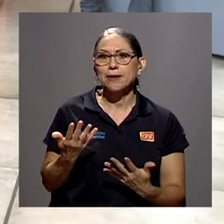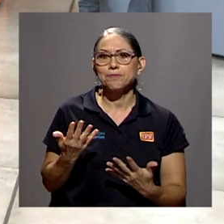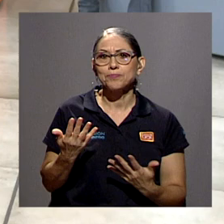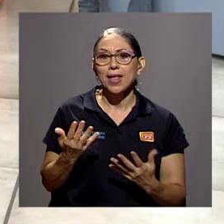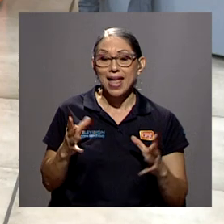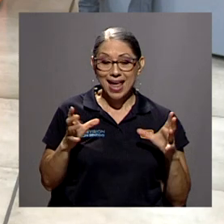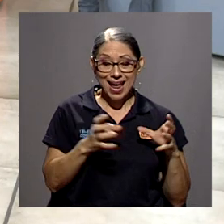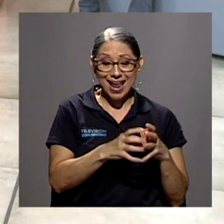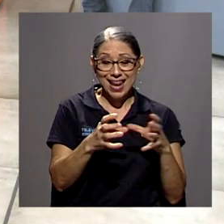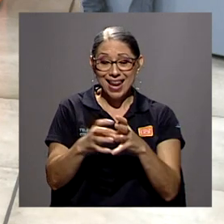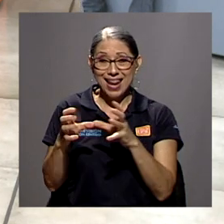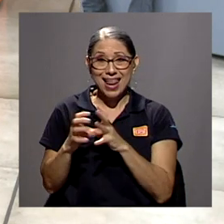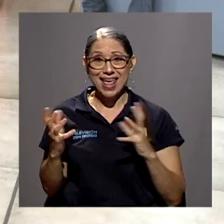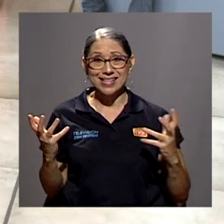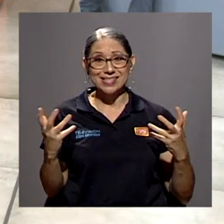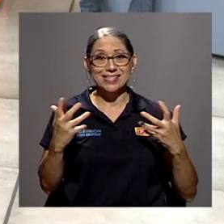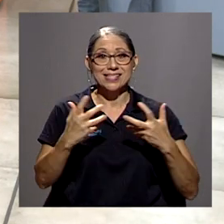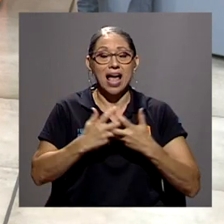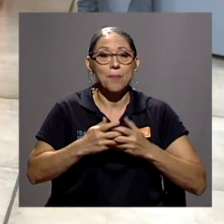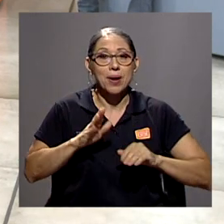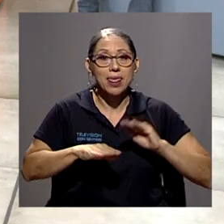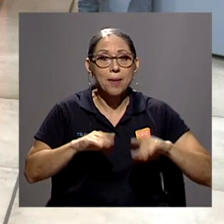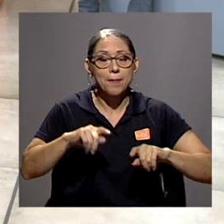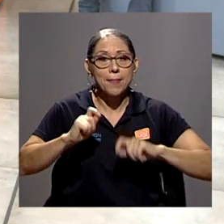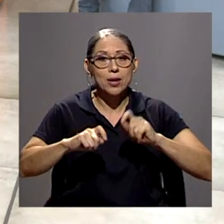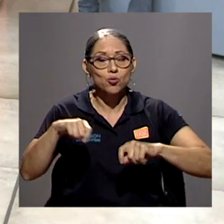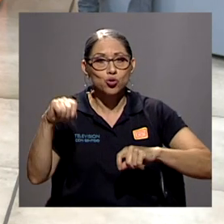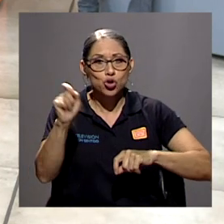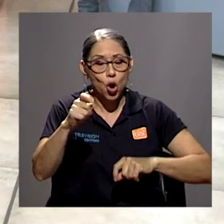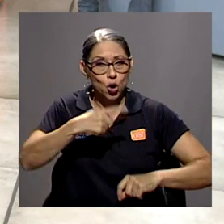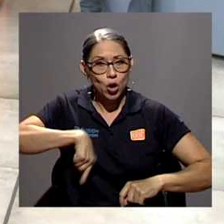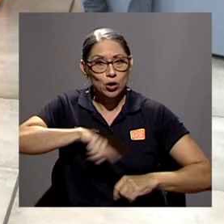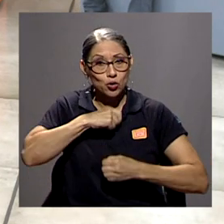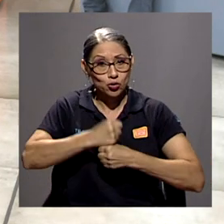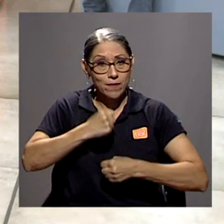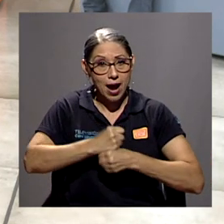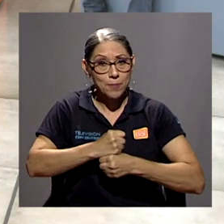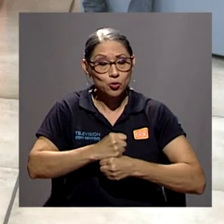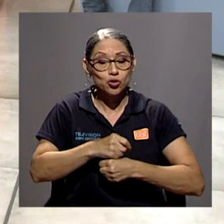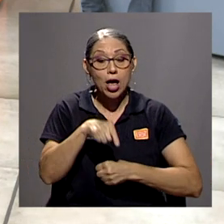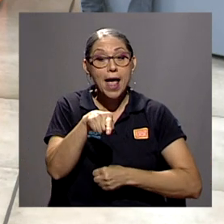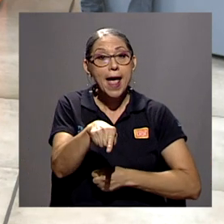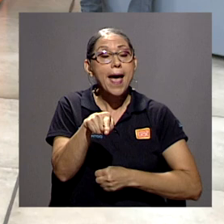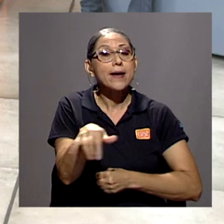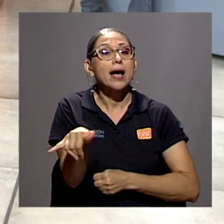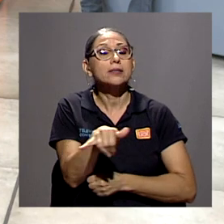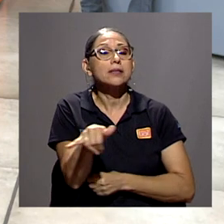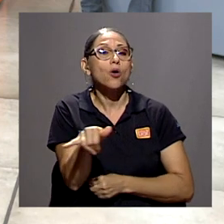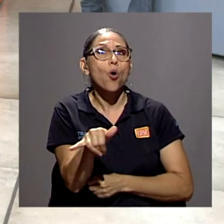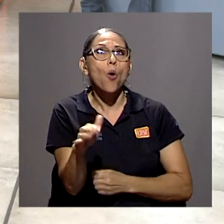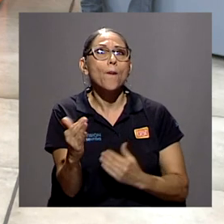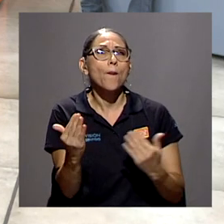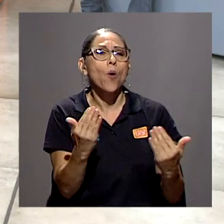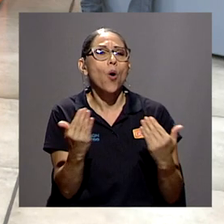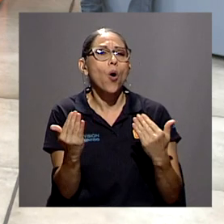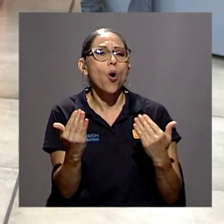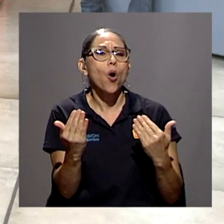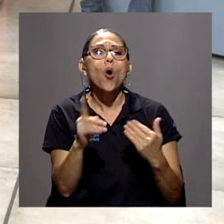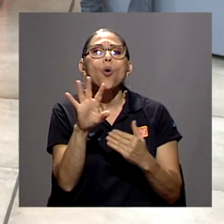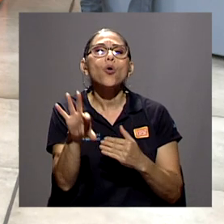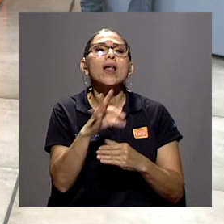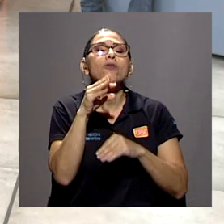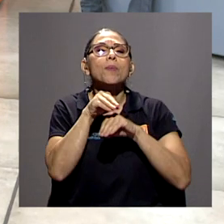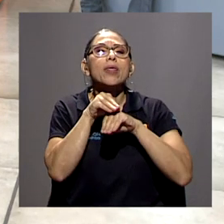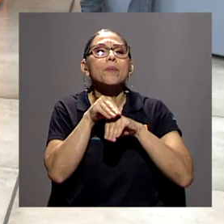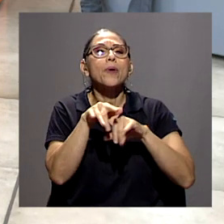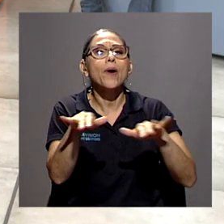ensamble de percusión que es lo que nosotros trabajamos ha funcionado como un no solo un difusor de